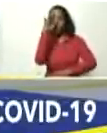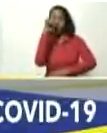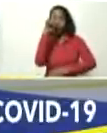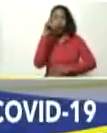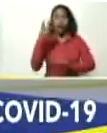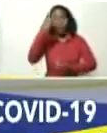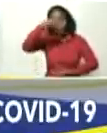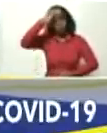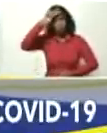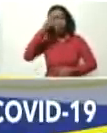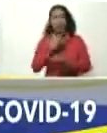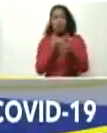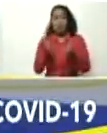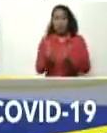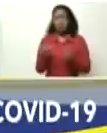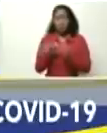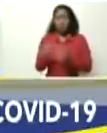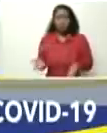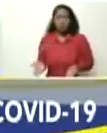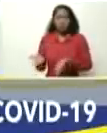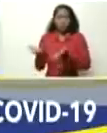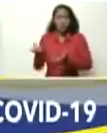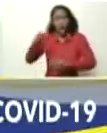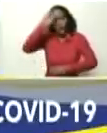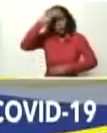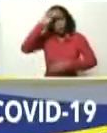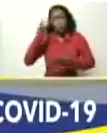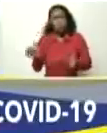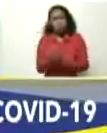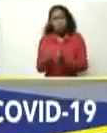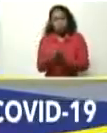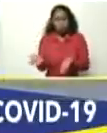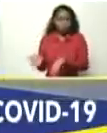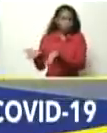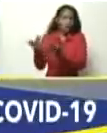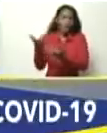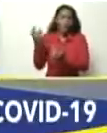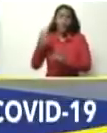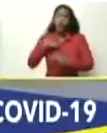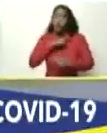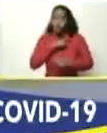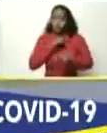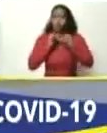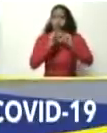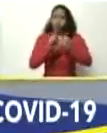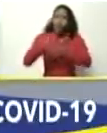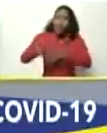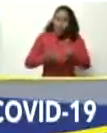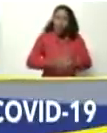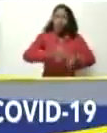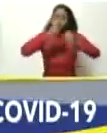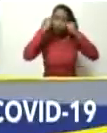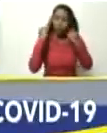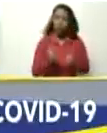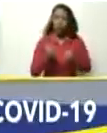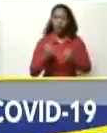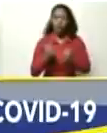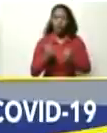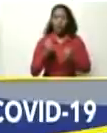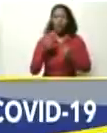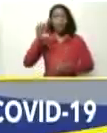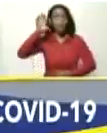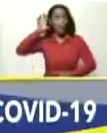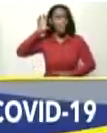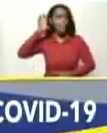libres. Sigan en la estupidez y en el ridículo y nosotros sigamos en el camino firme de la